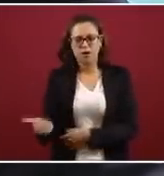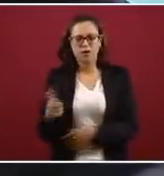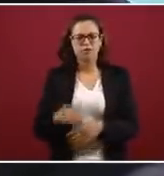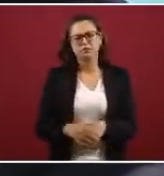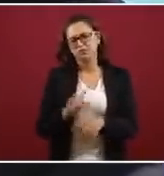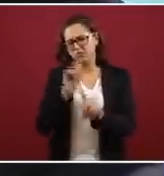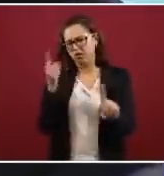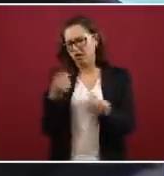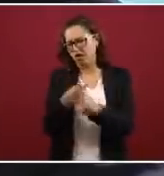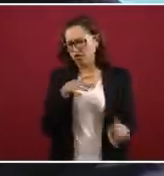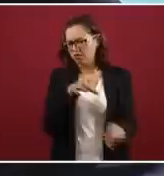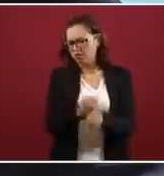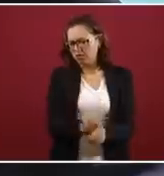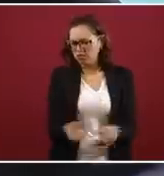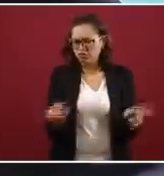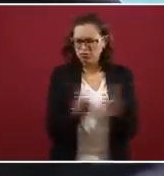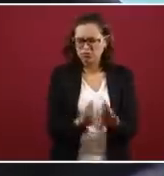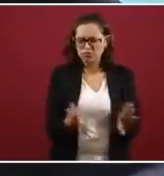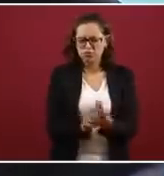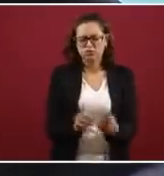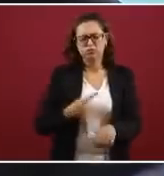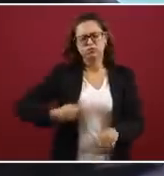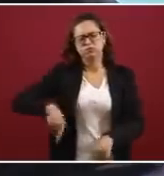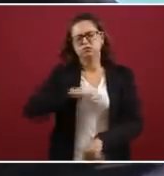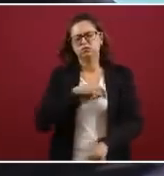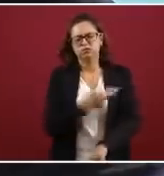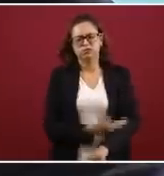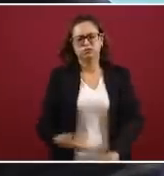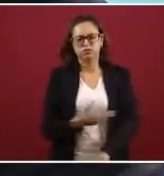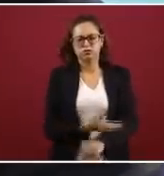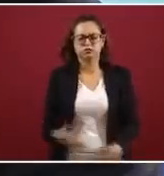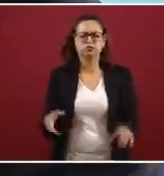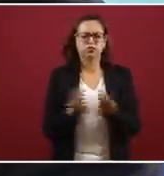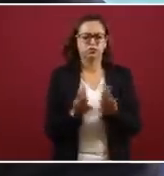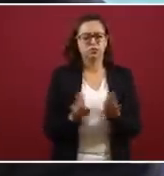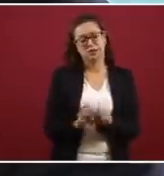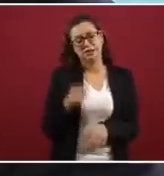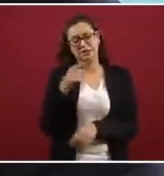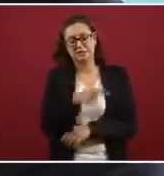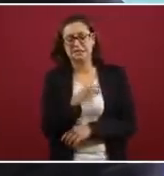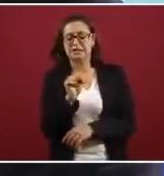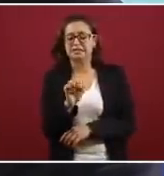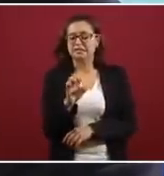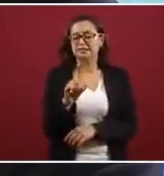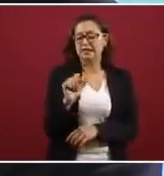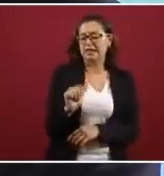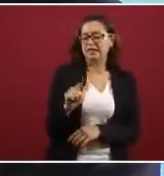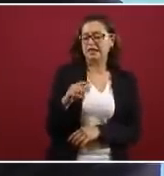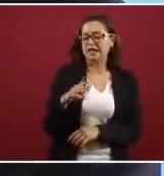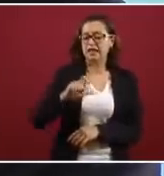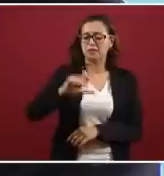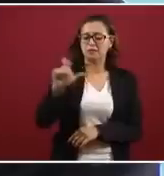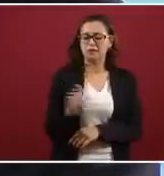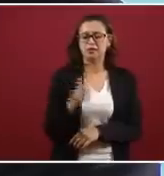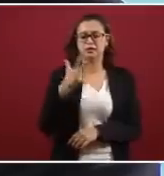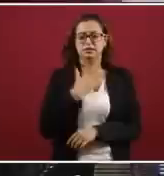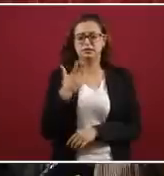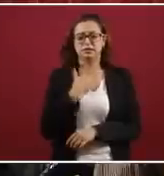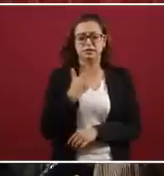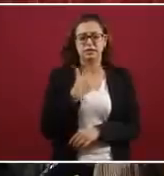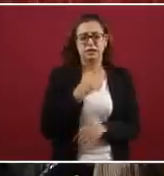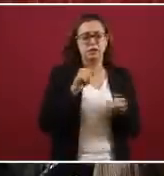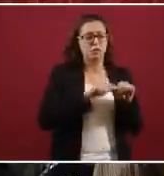logística? Es importante reiterar a ustedes que Segalmex cuenta con 553 centros de